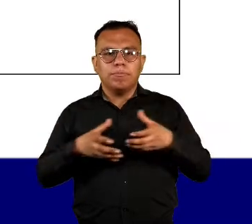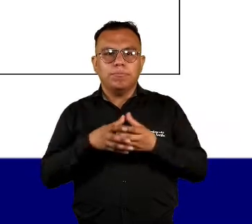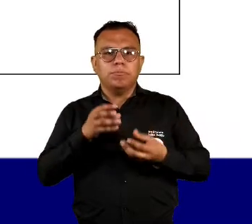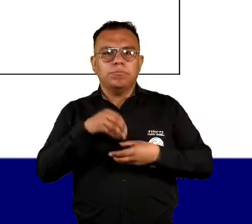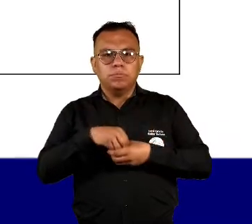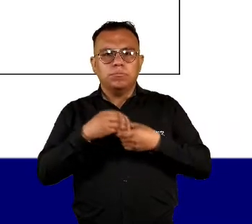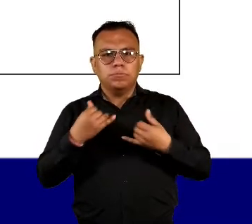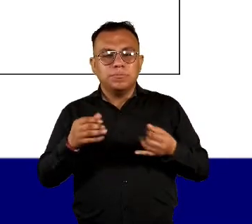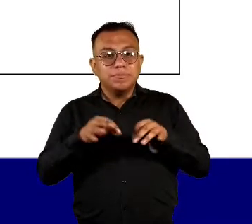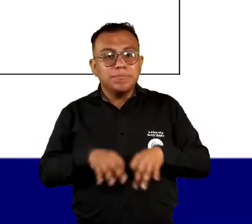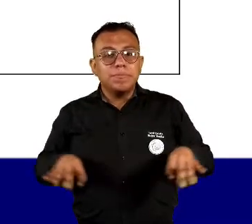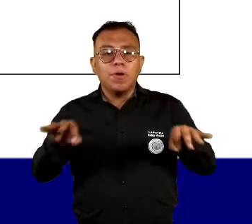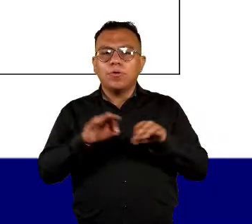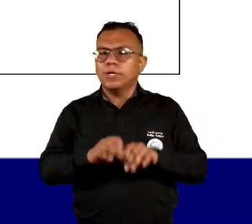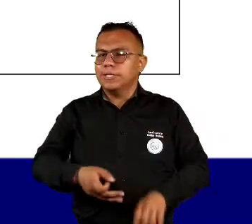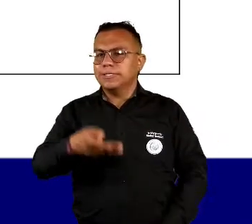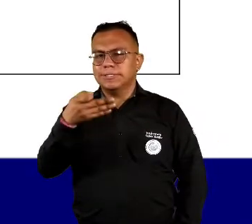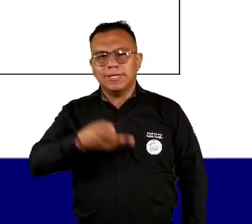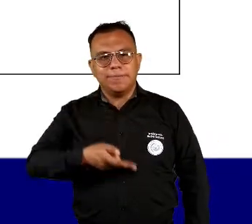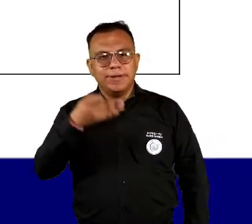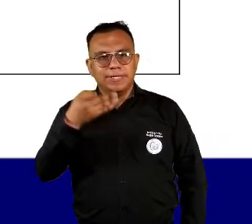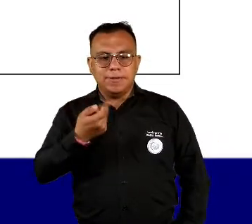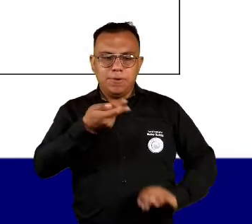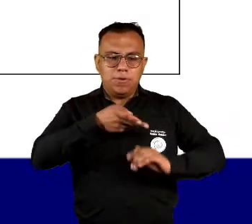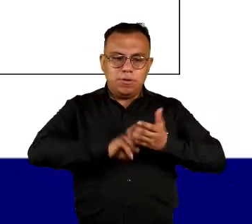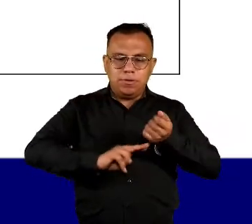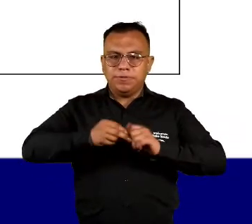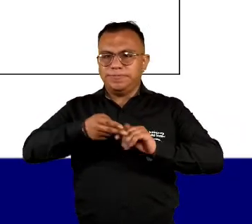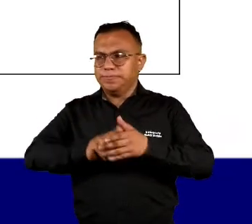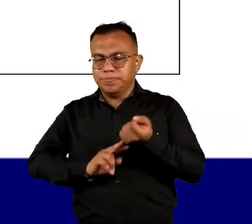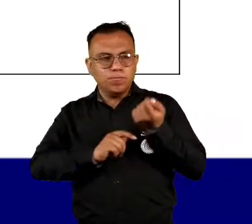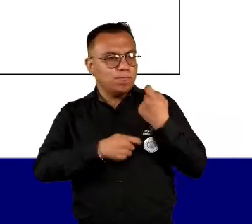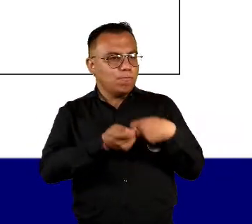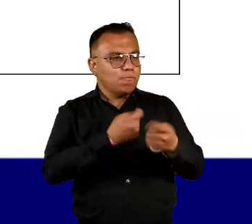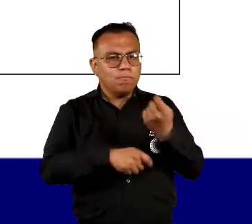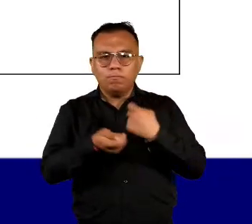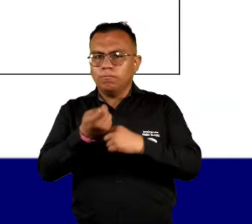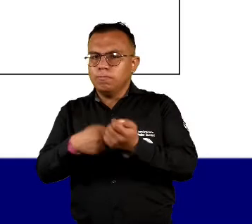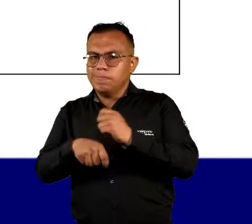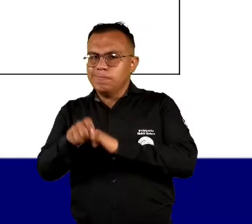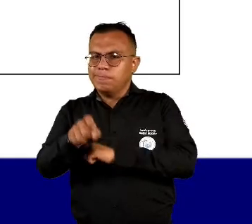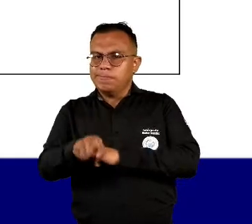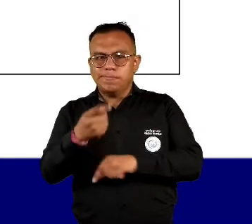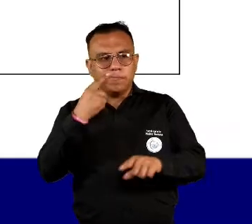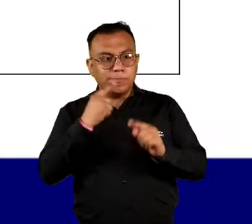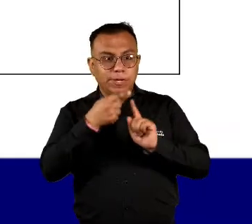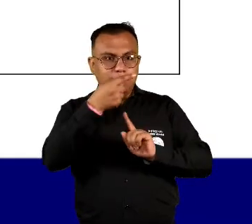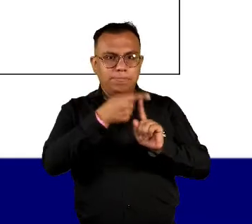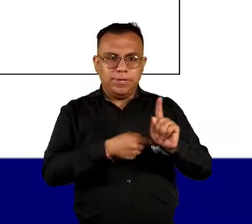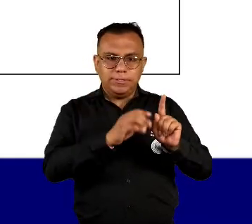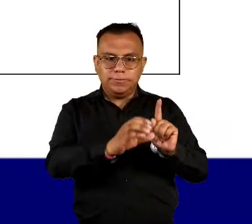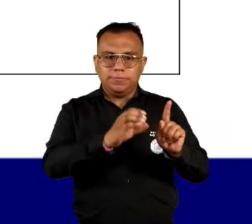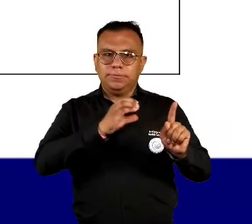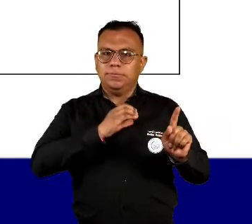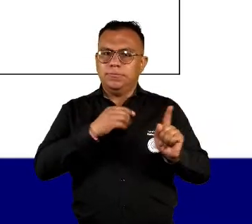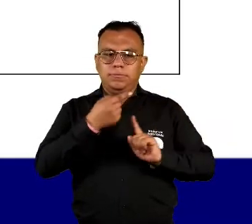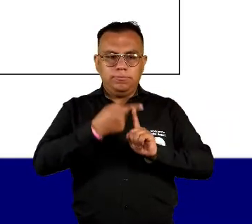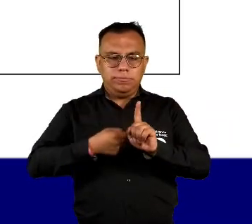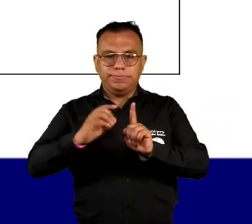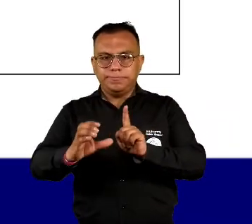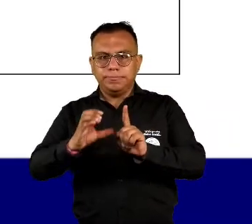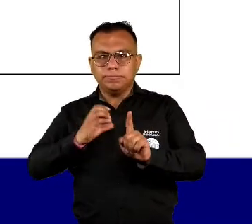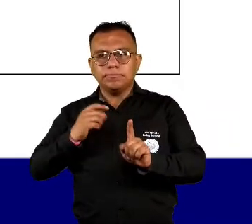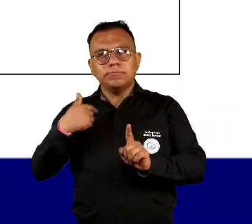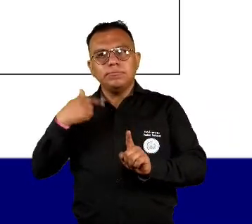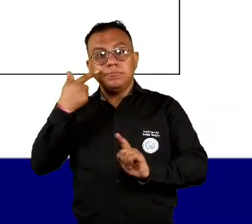tan urgente y lo importante siempre en la dualidad de los negocios necesito cerrar fin de mes con ingreso de dinero entonces